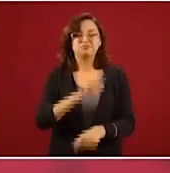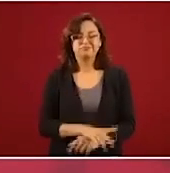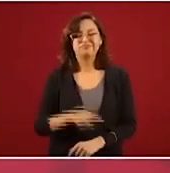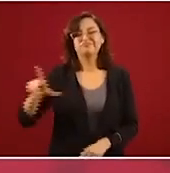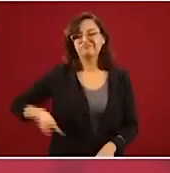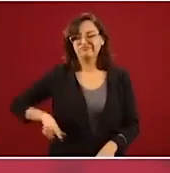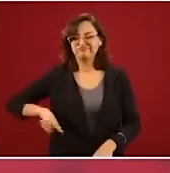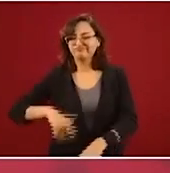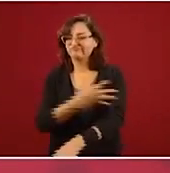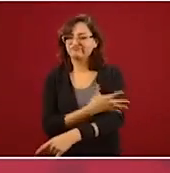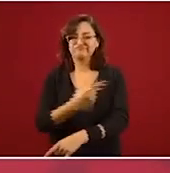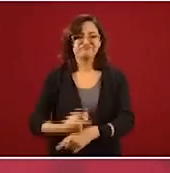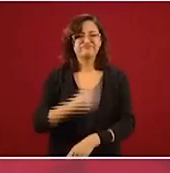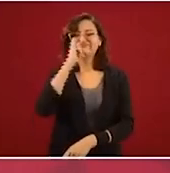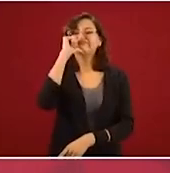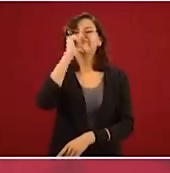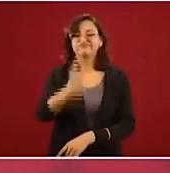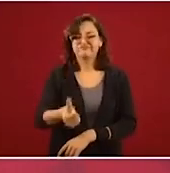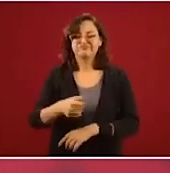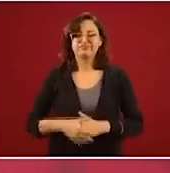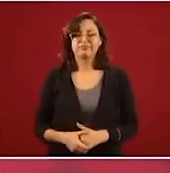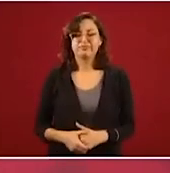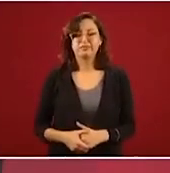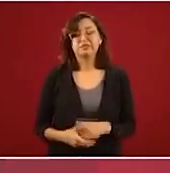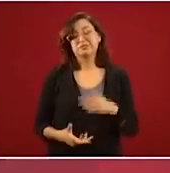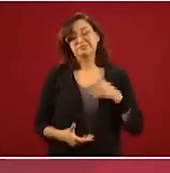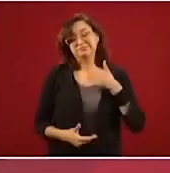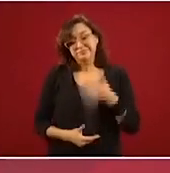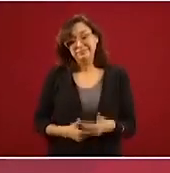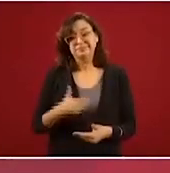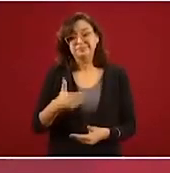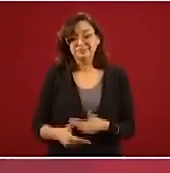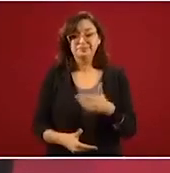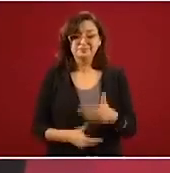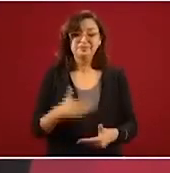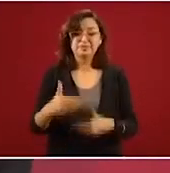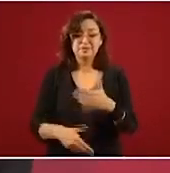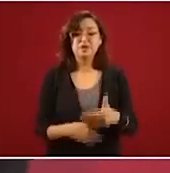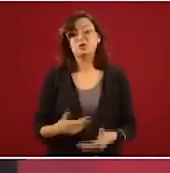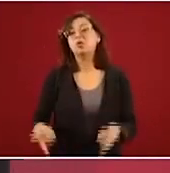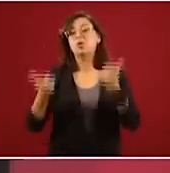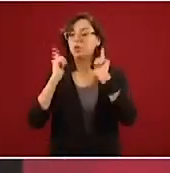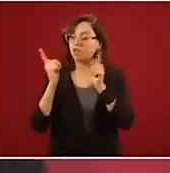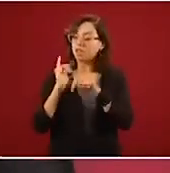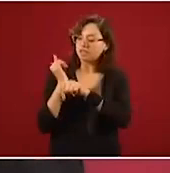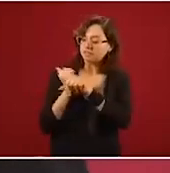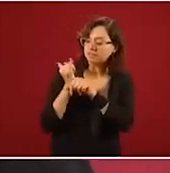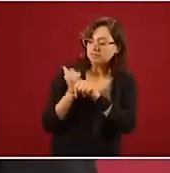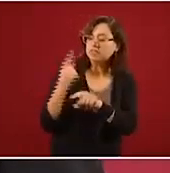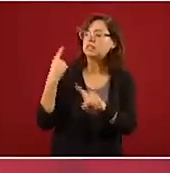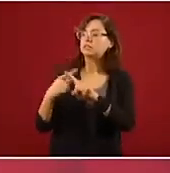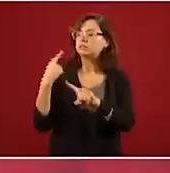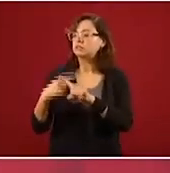gobernantes. Entonces, es un proceso y yo espero que se investigue, que se castigue a los